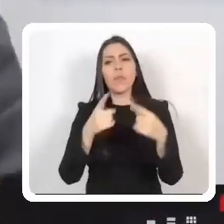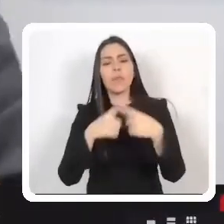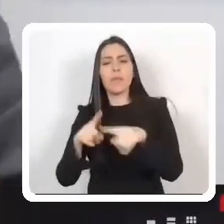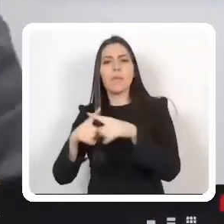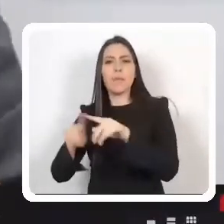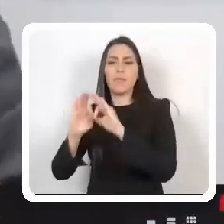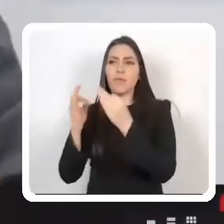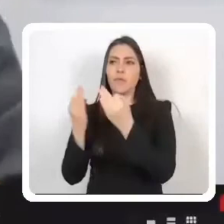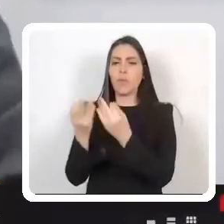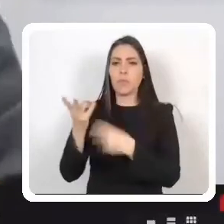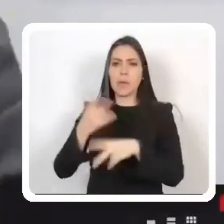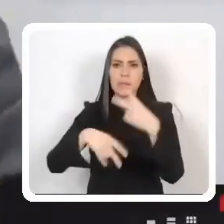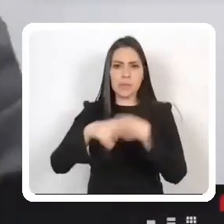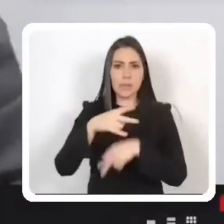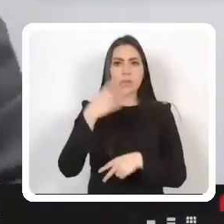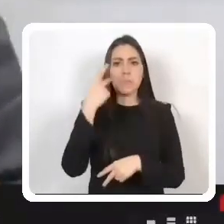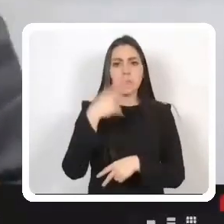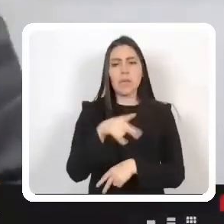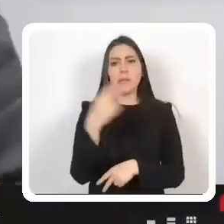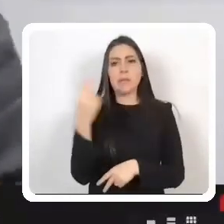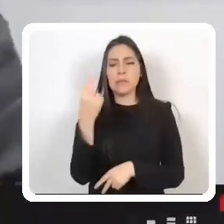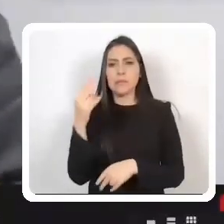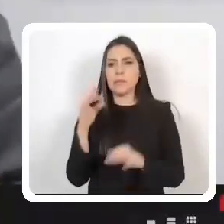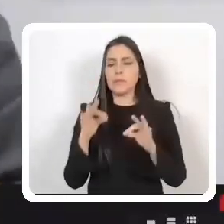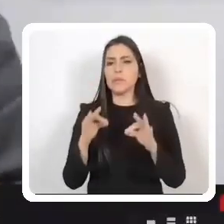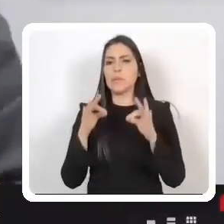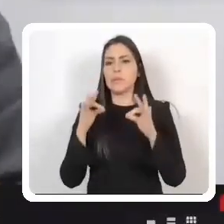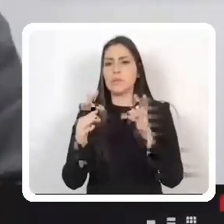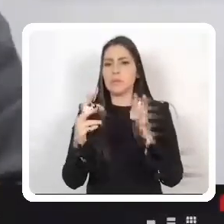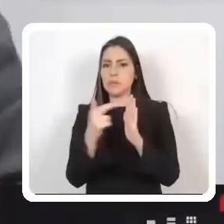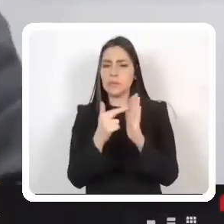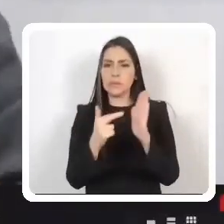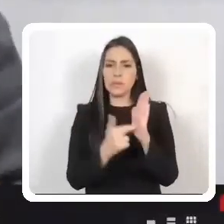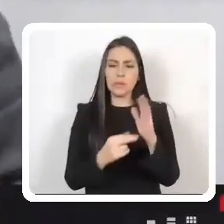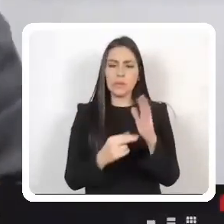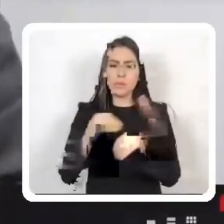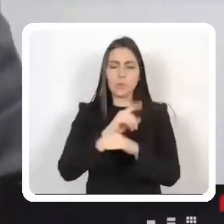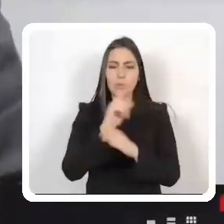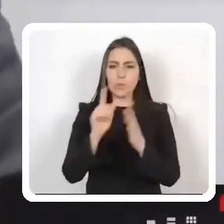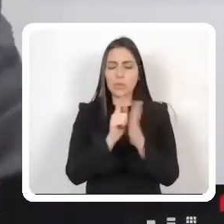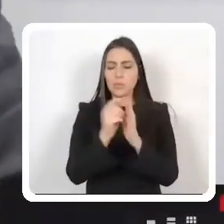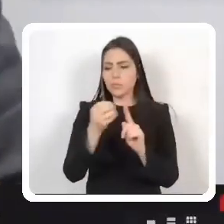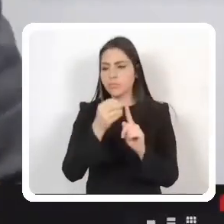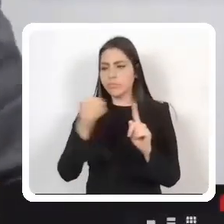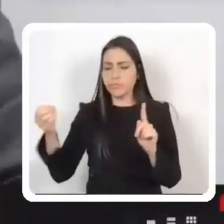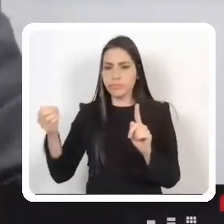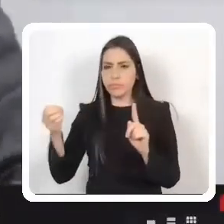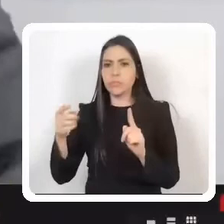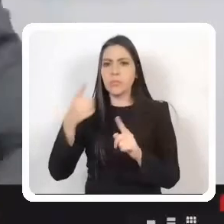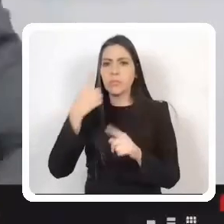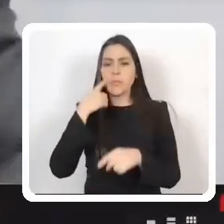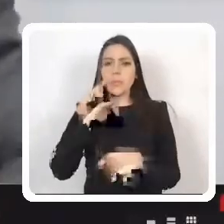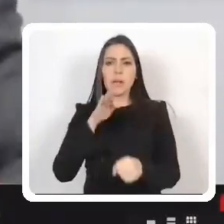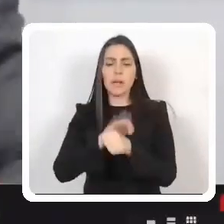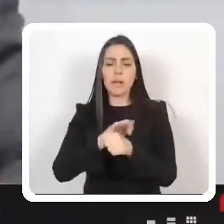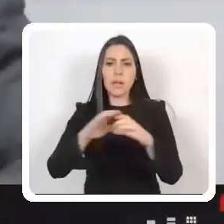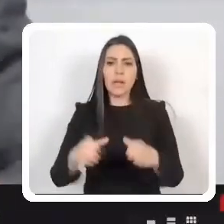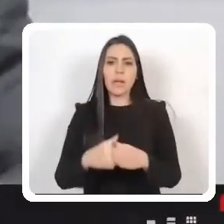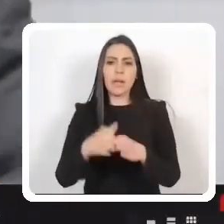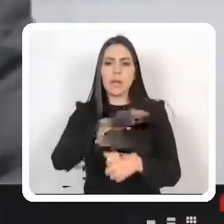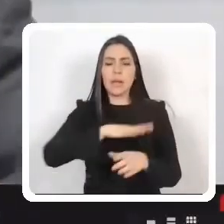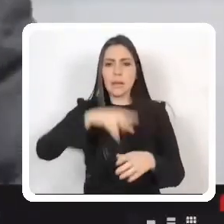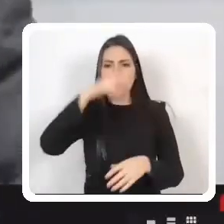debe ser un proceso regulado por una entidad pública con fines colectivos en beneficio de la población